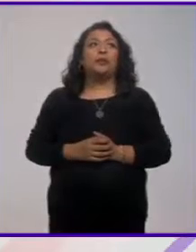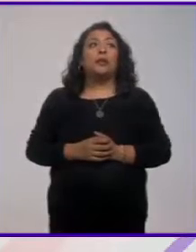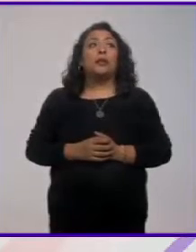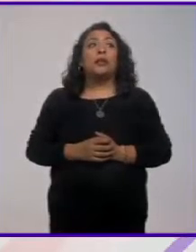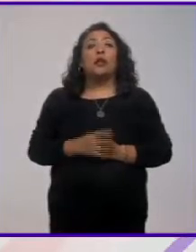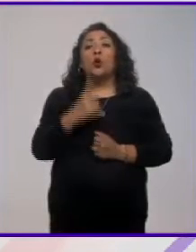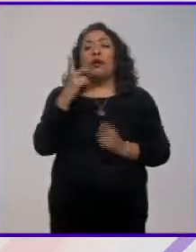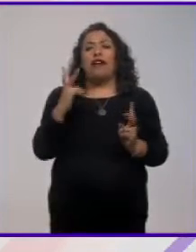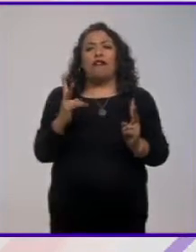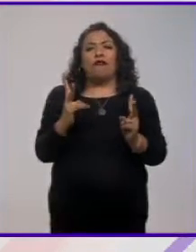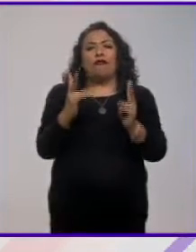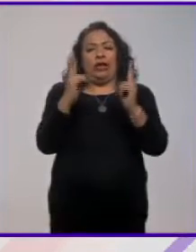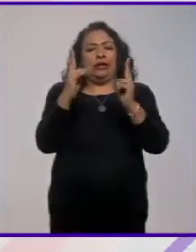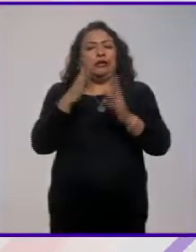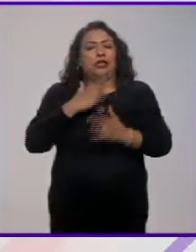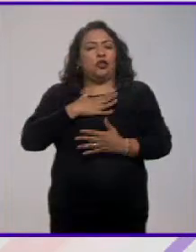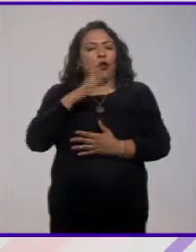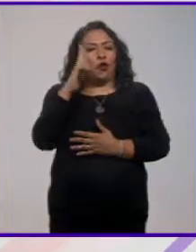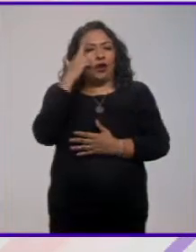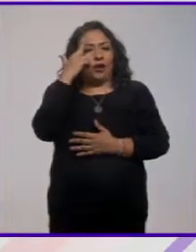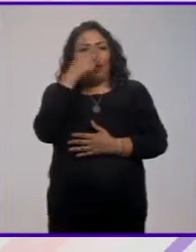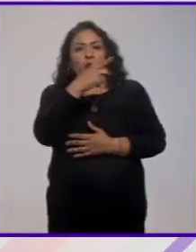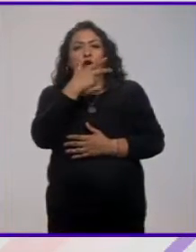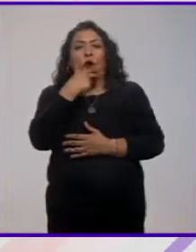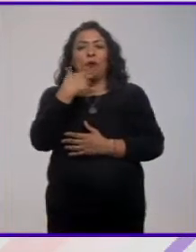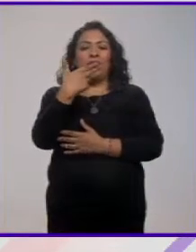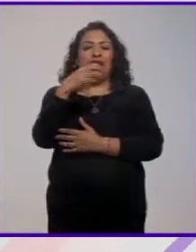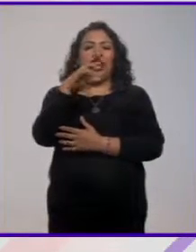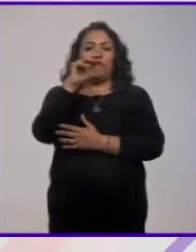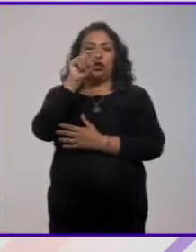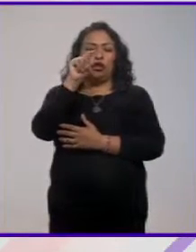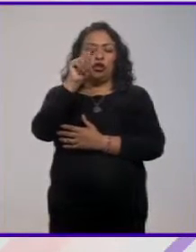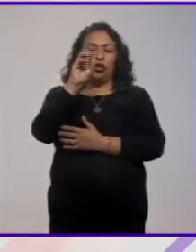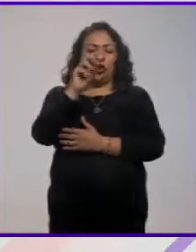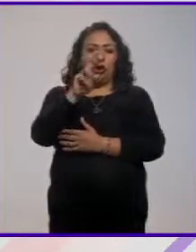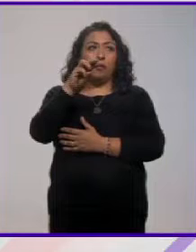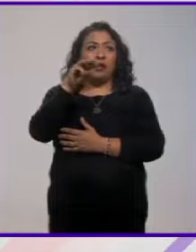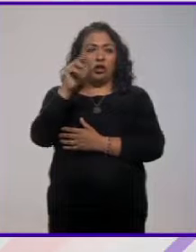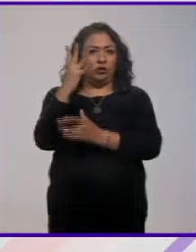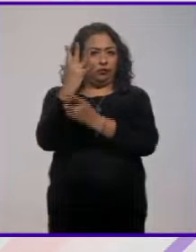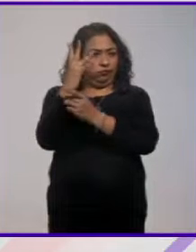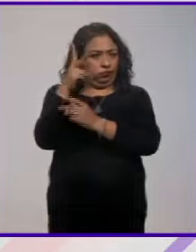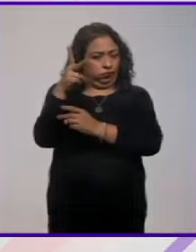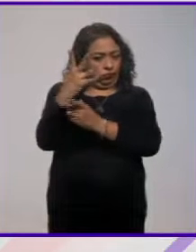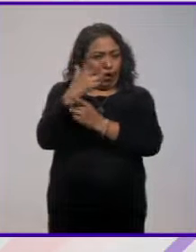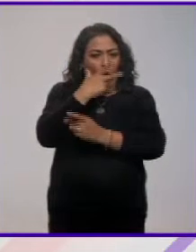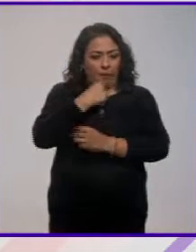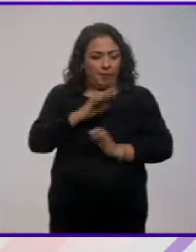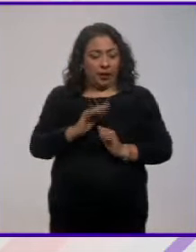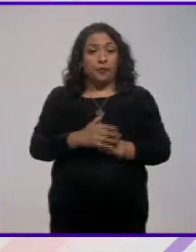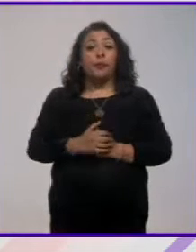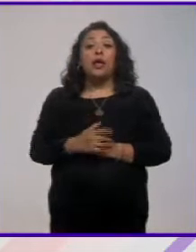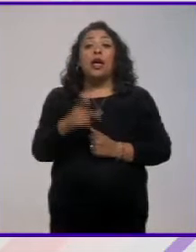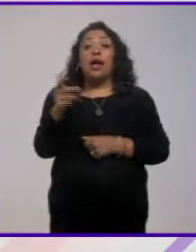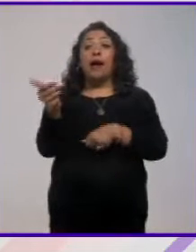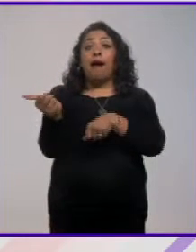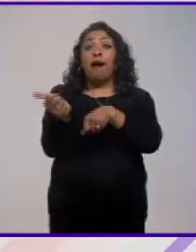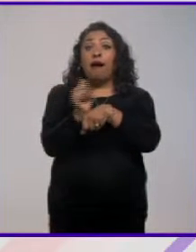Una de las frases que recuerdo de Héctor Mendoza era, y cito sus palabras: el